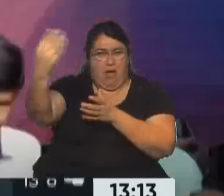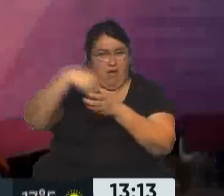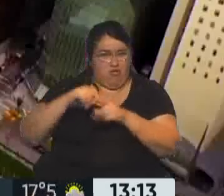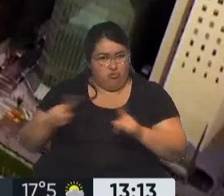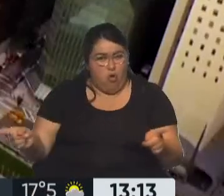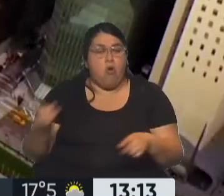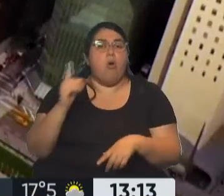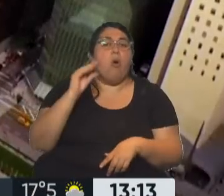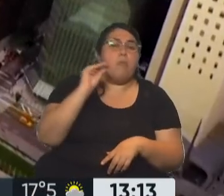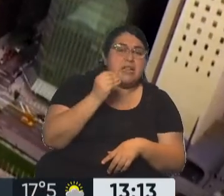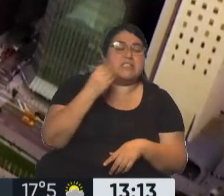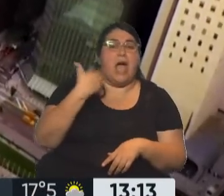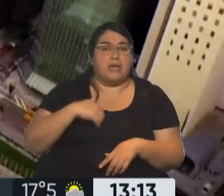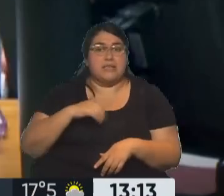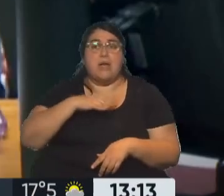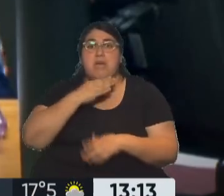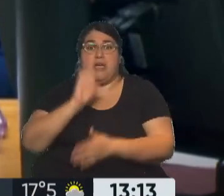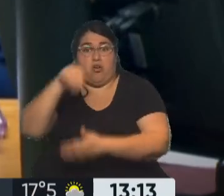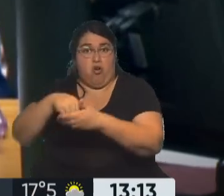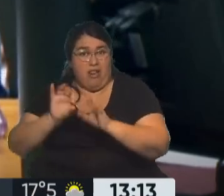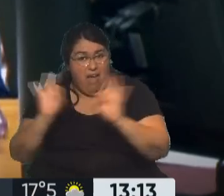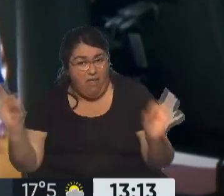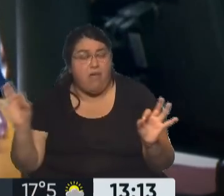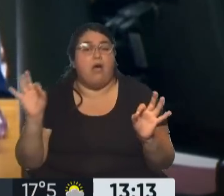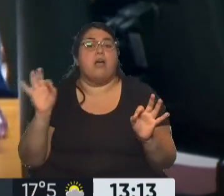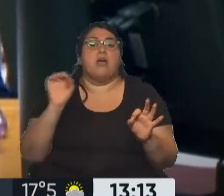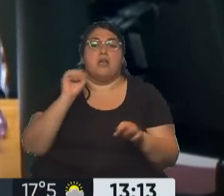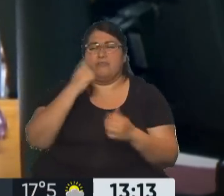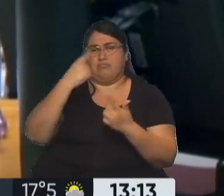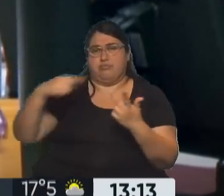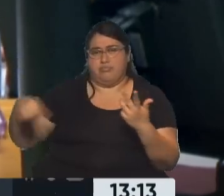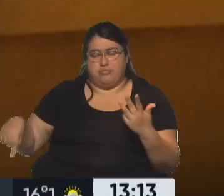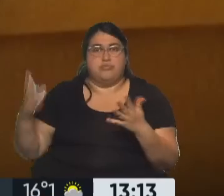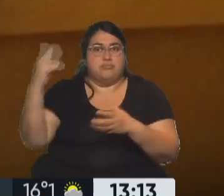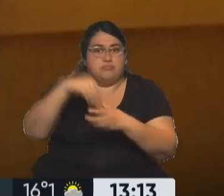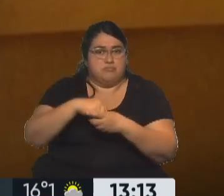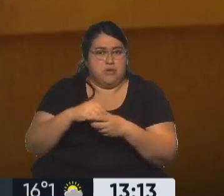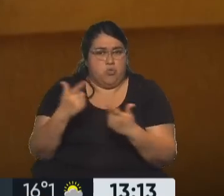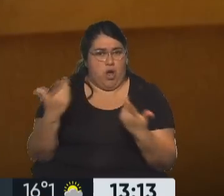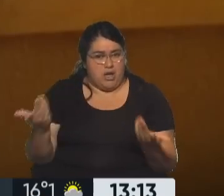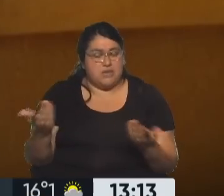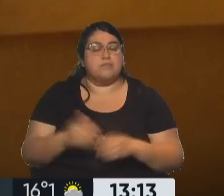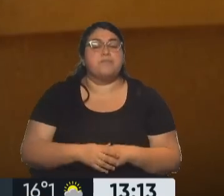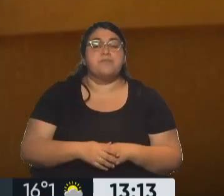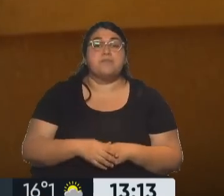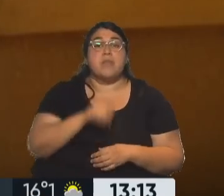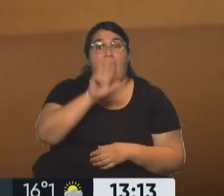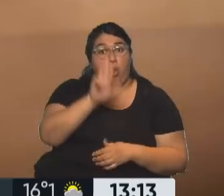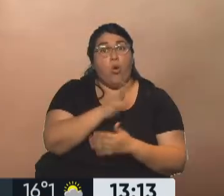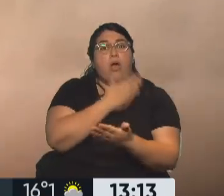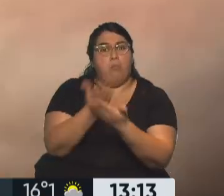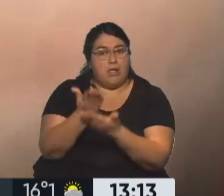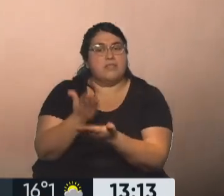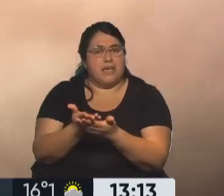Brasil, Argentina o México, en el caso de América Latina, y Nigeria, Sudáfrica y Egipto por parte de África. El planteo de Lula tiene